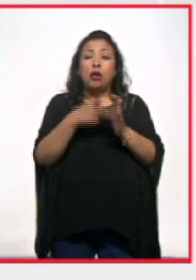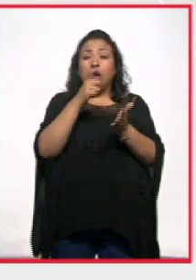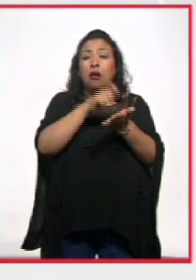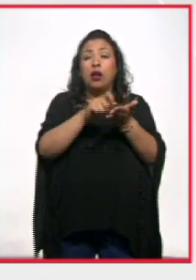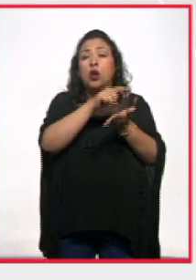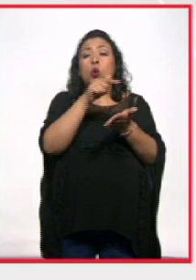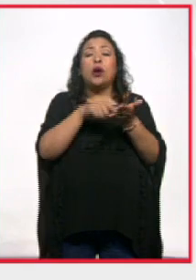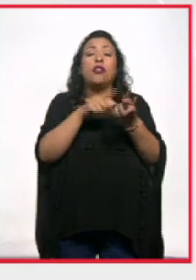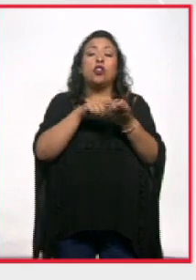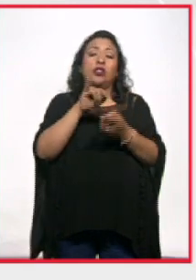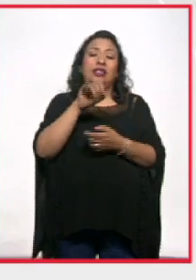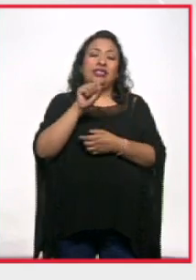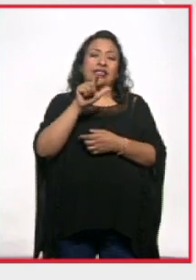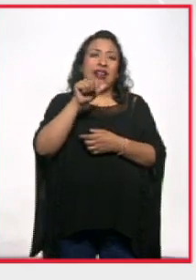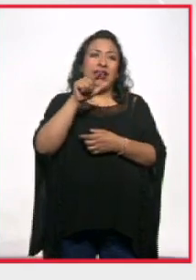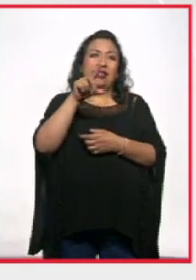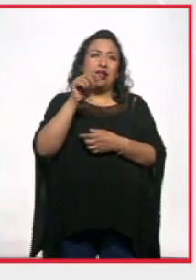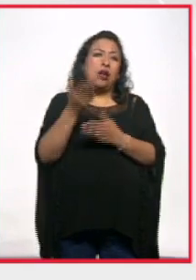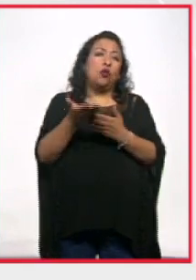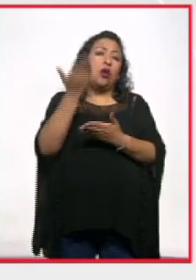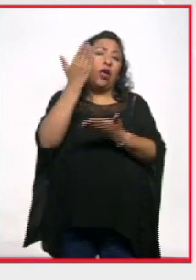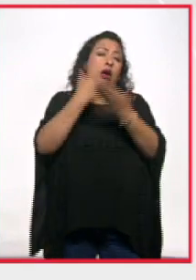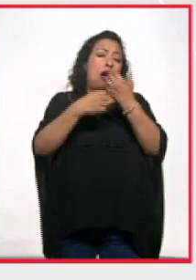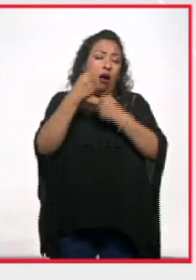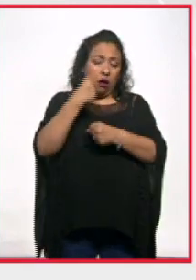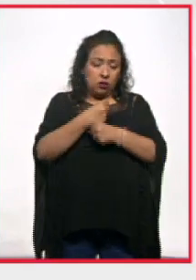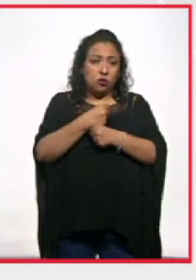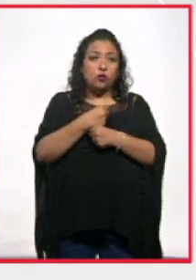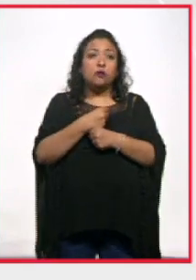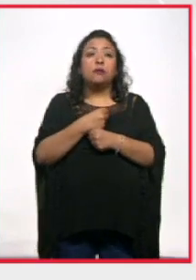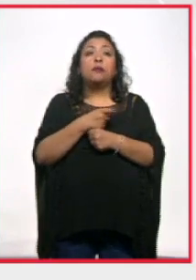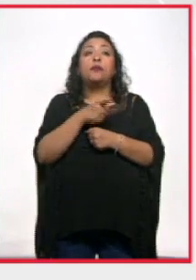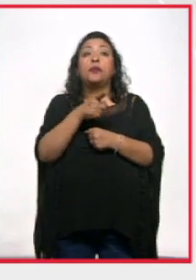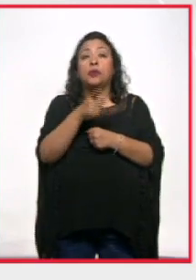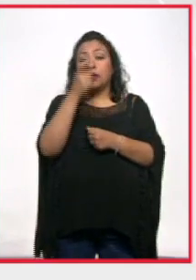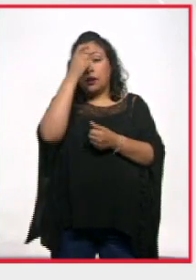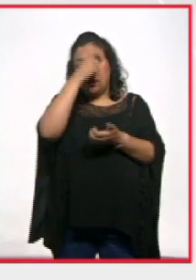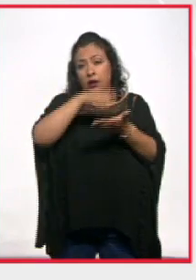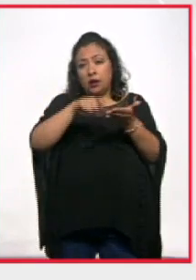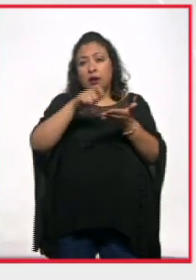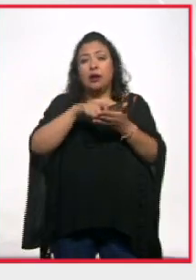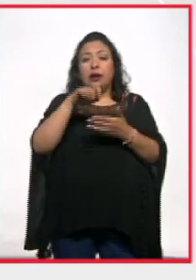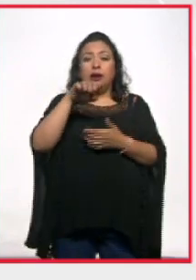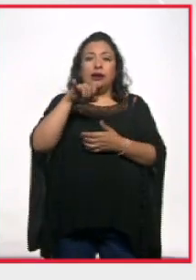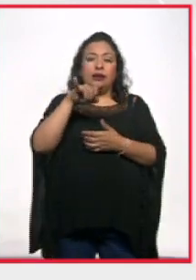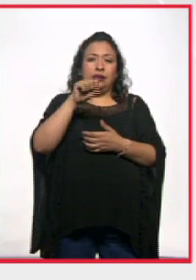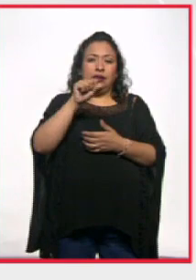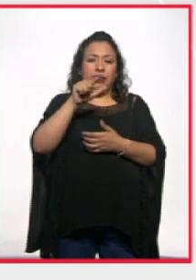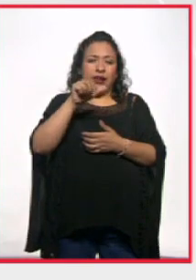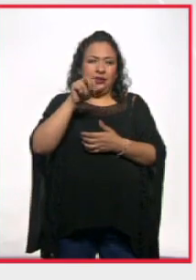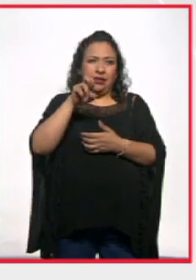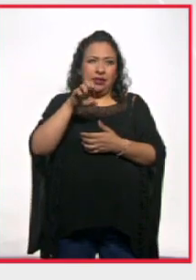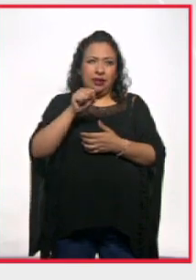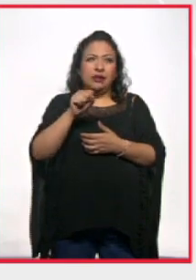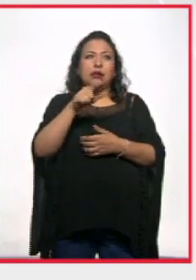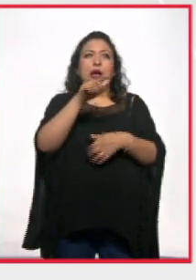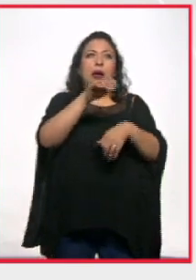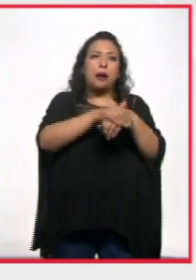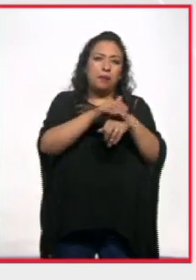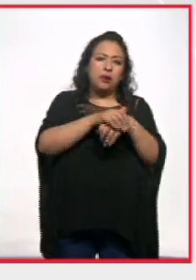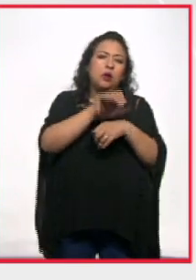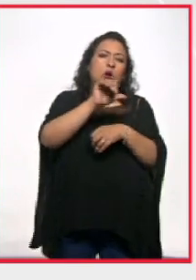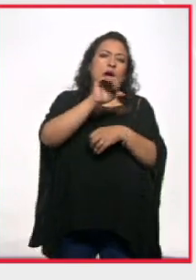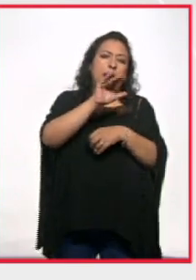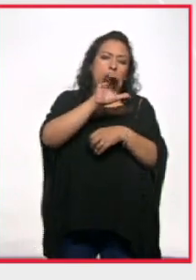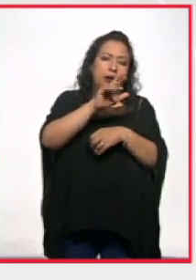en Islandia en aquellos tiempos, en aquella época, y que el autor islandés que reescribe ese Drácula era amigo de Bram